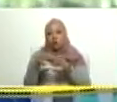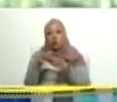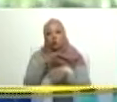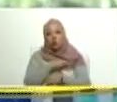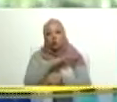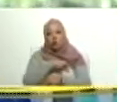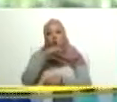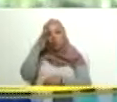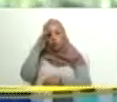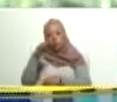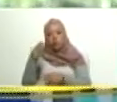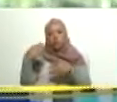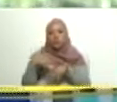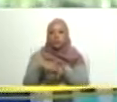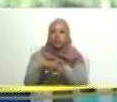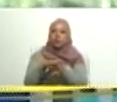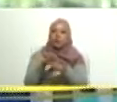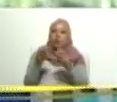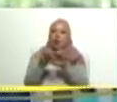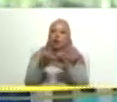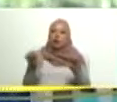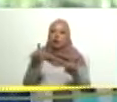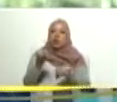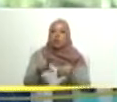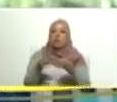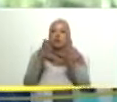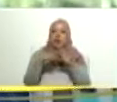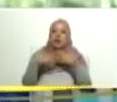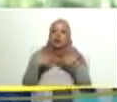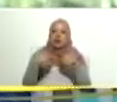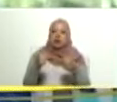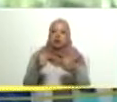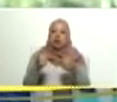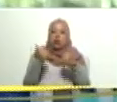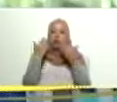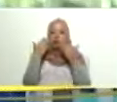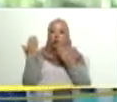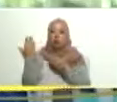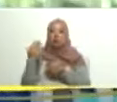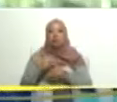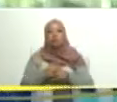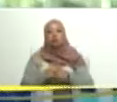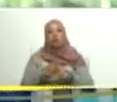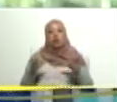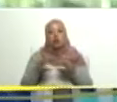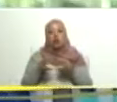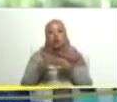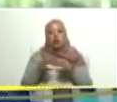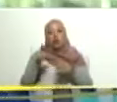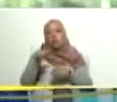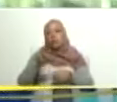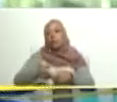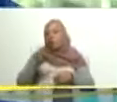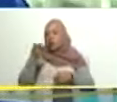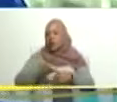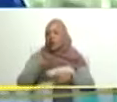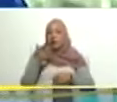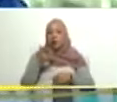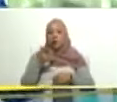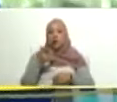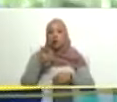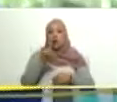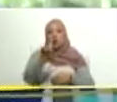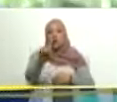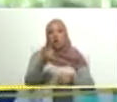brigadas comunitarias militares de educación y salud, las bricomiles. Bricomiles.